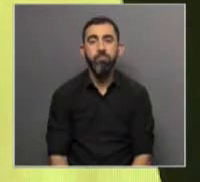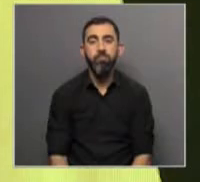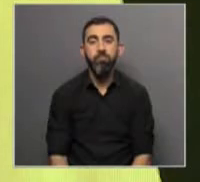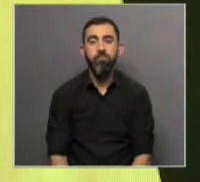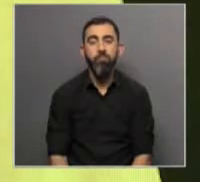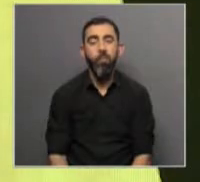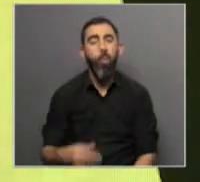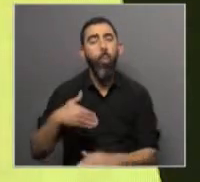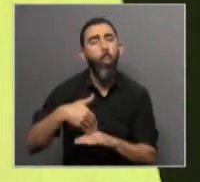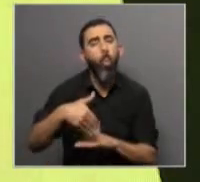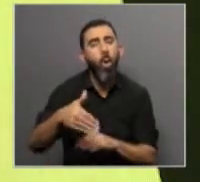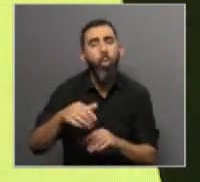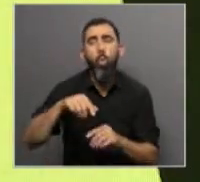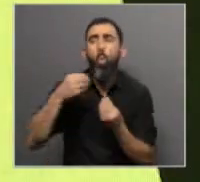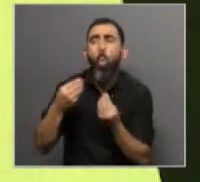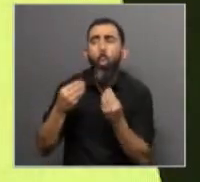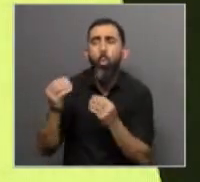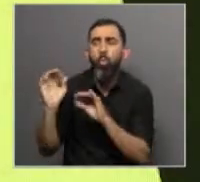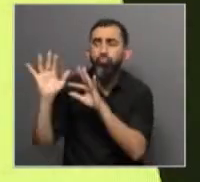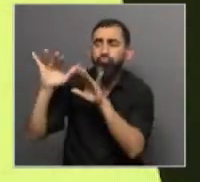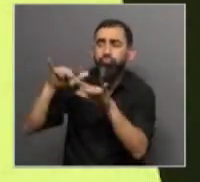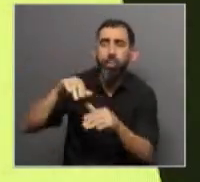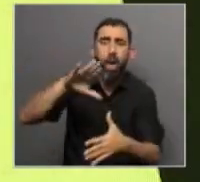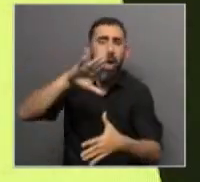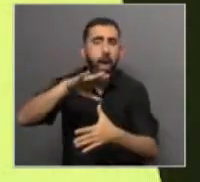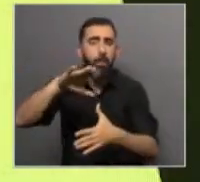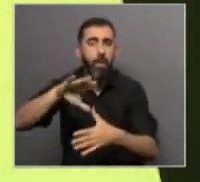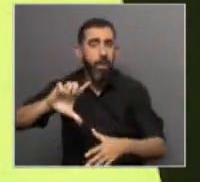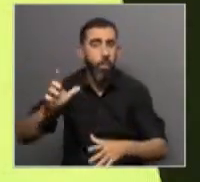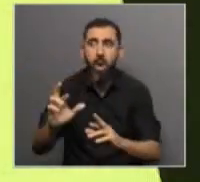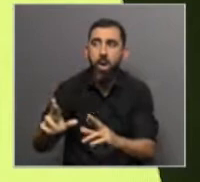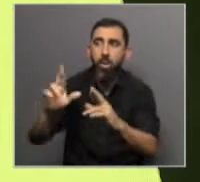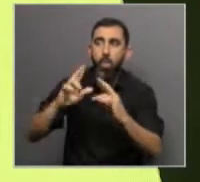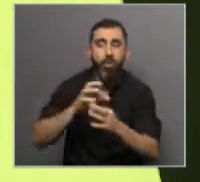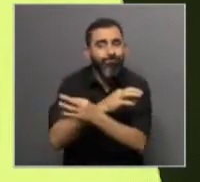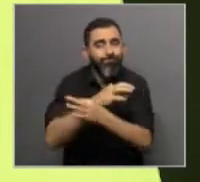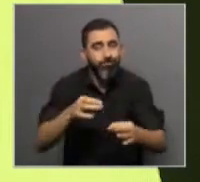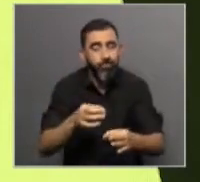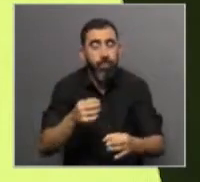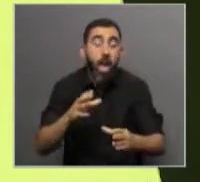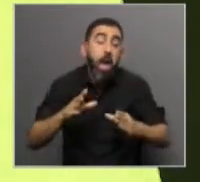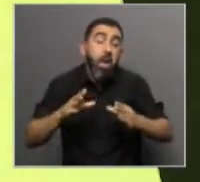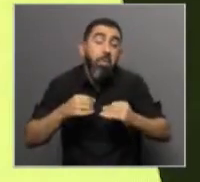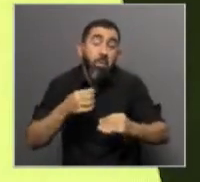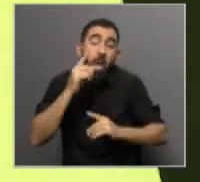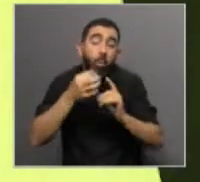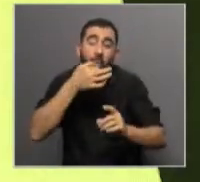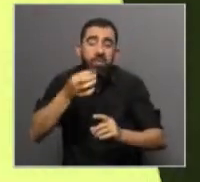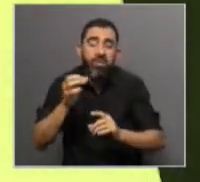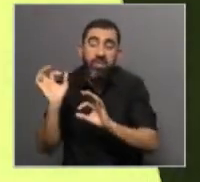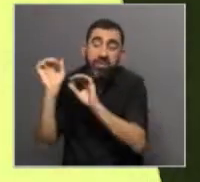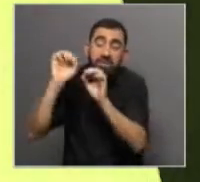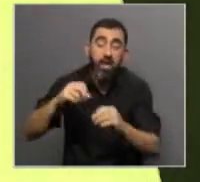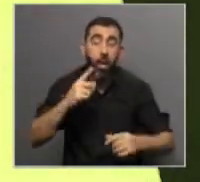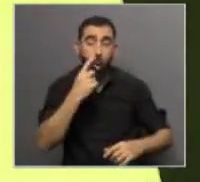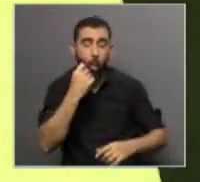¿Cuándo y cómo se pobló América? La pregunta no tiene una respuesta firme. Si bien se aceptaba la idea de la llegada del Homo